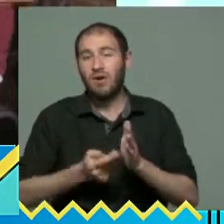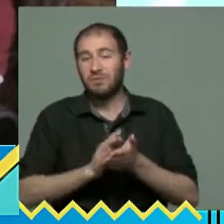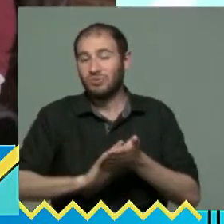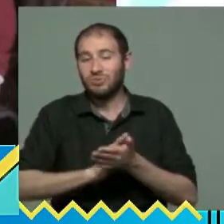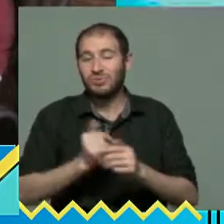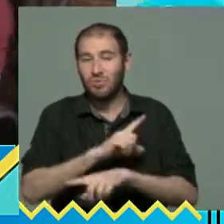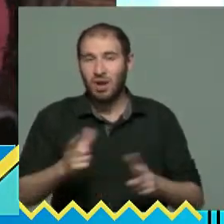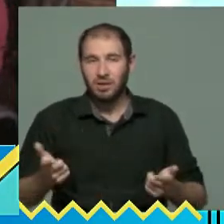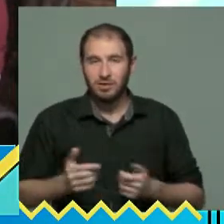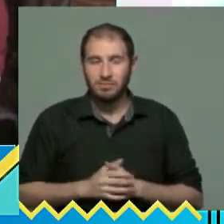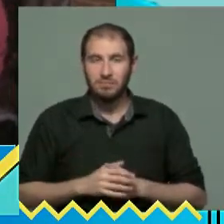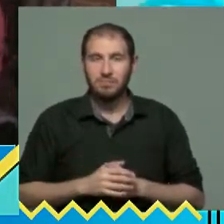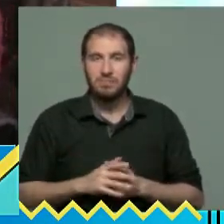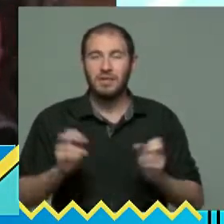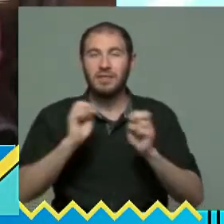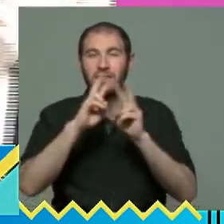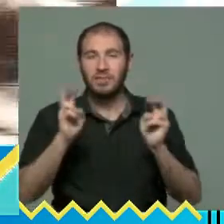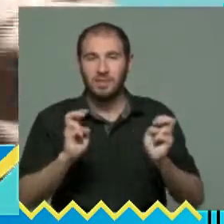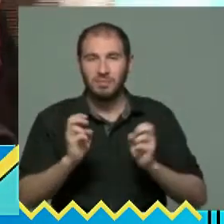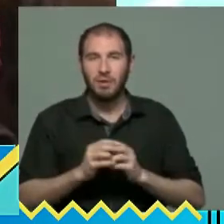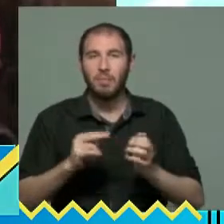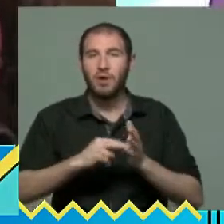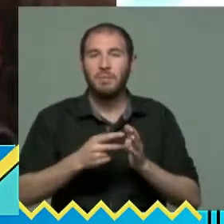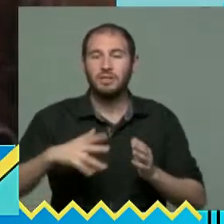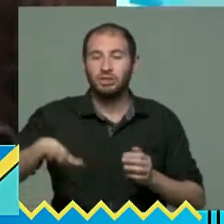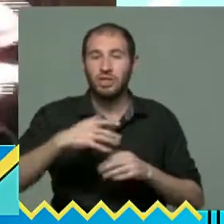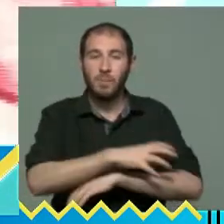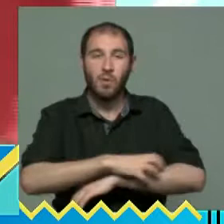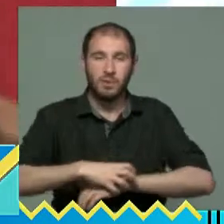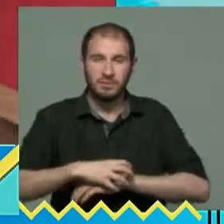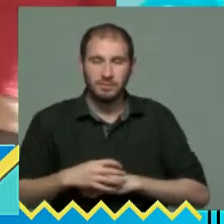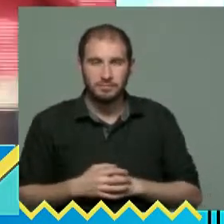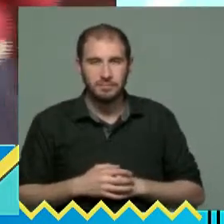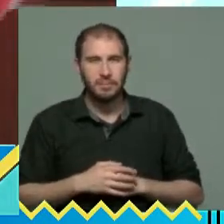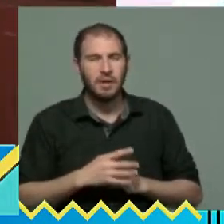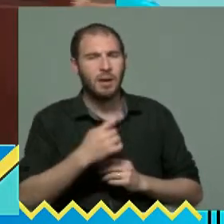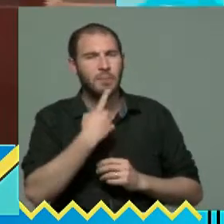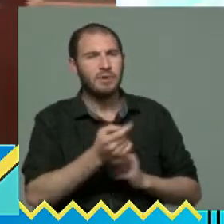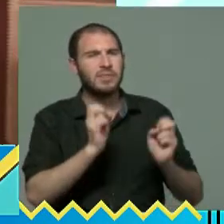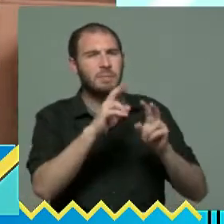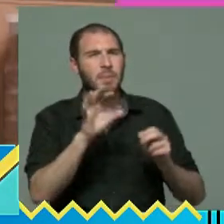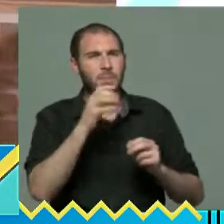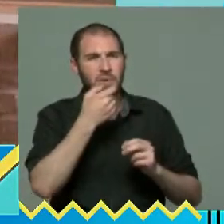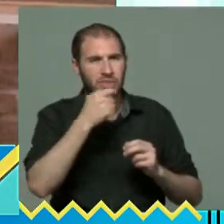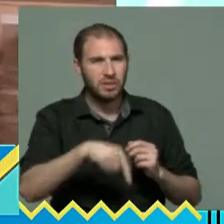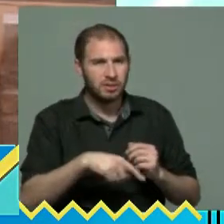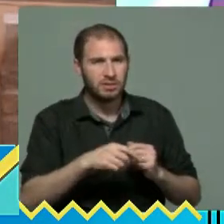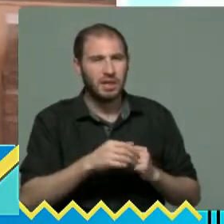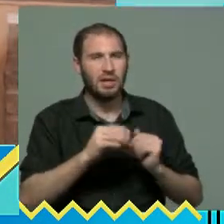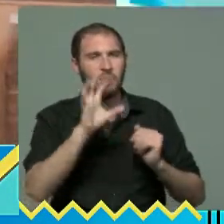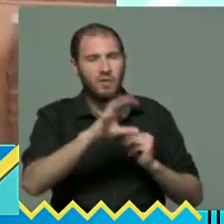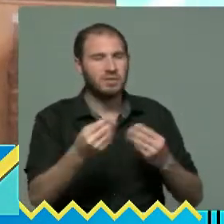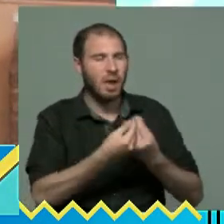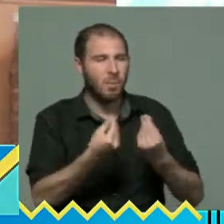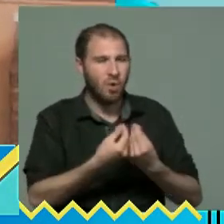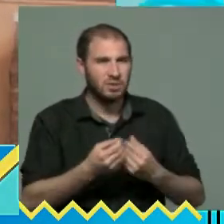problemas que tiene este país, sobre todo lo que tiene que ver con los problemas sociales y la pobreza, ¿no? Bueno, en cuanto a las provincias, si uno se pone a hacer el análisis, hay varias provincias